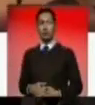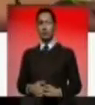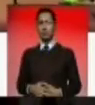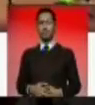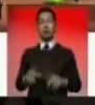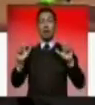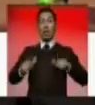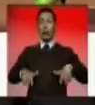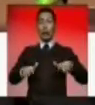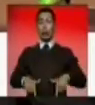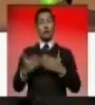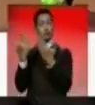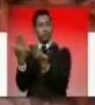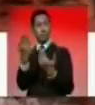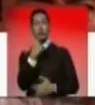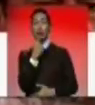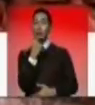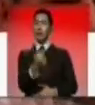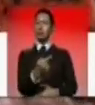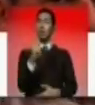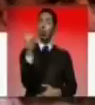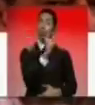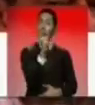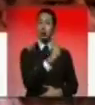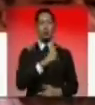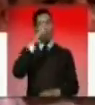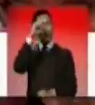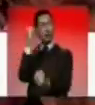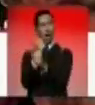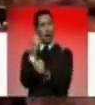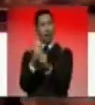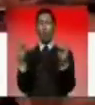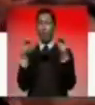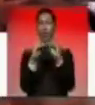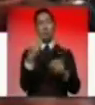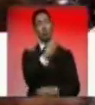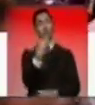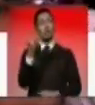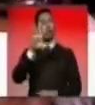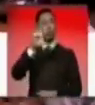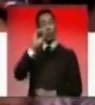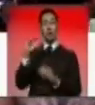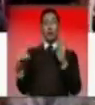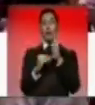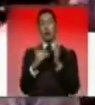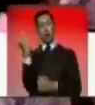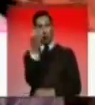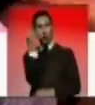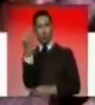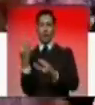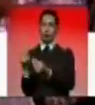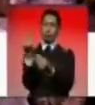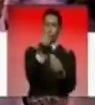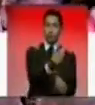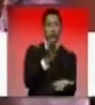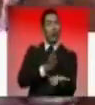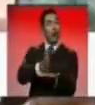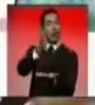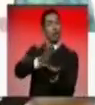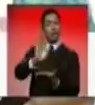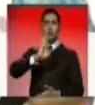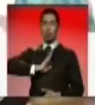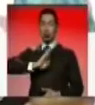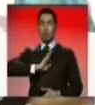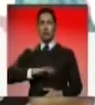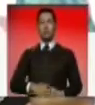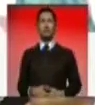Lenín Moreno, de su lado, insistió en la necesidad de generar empleo para 250.000 jóvenes. Habla de carreras técnicas.